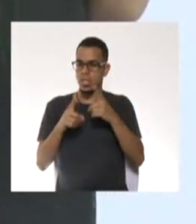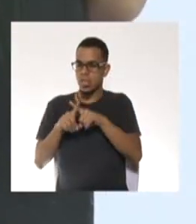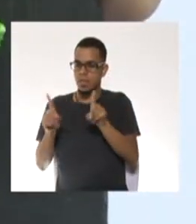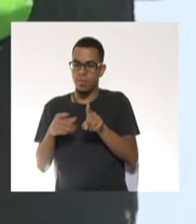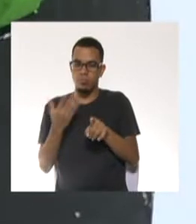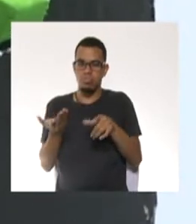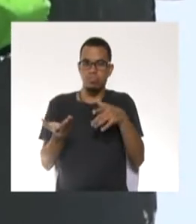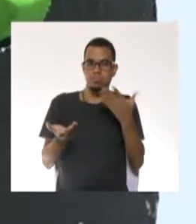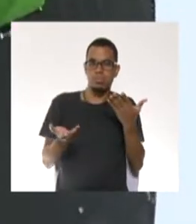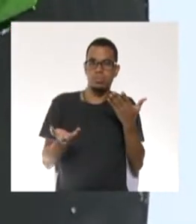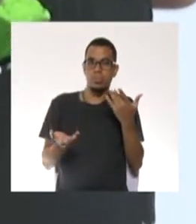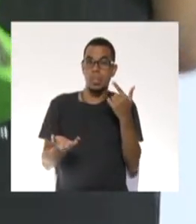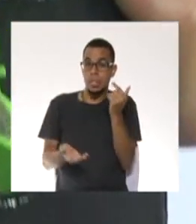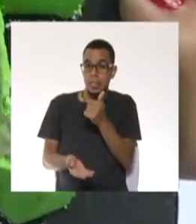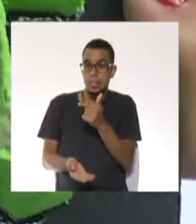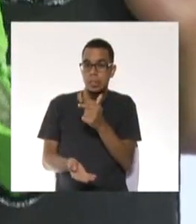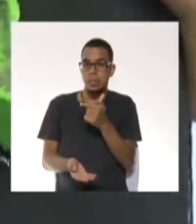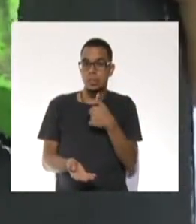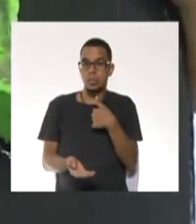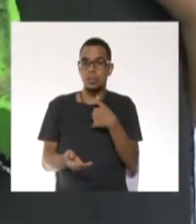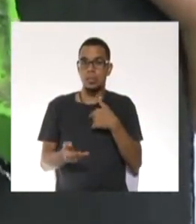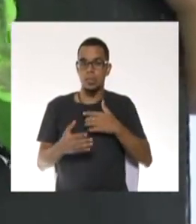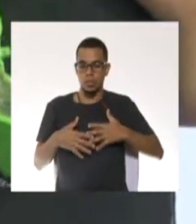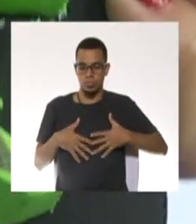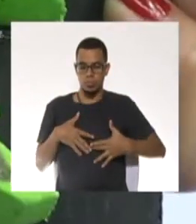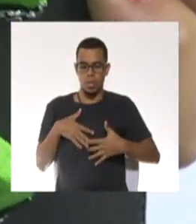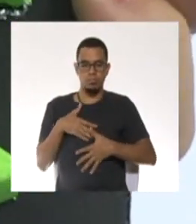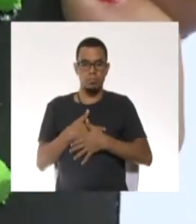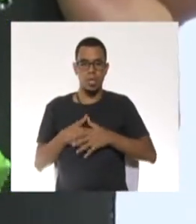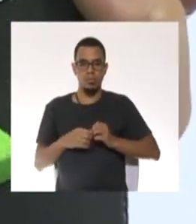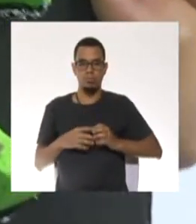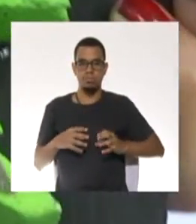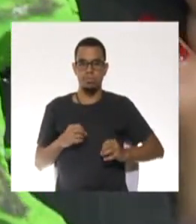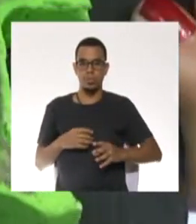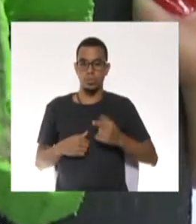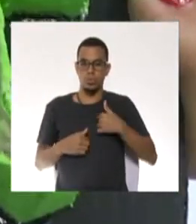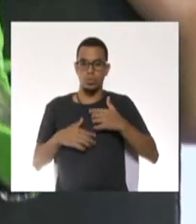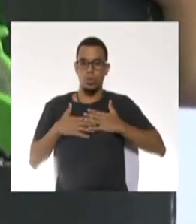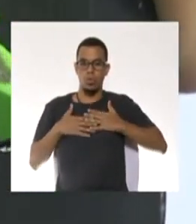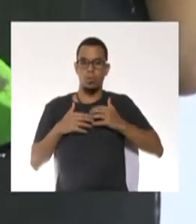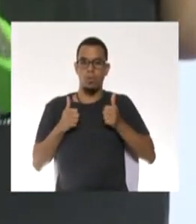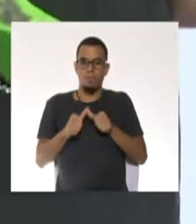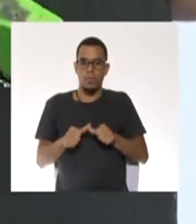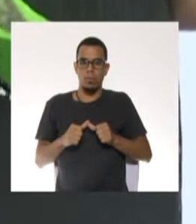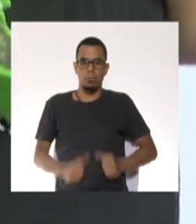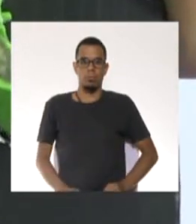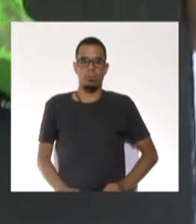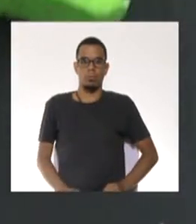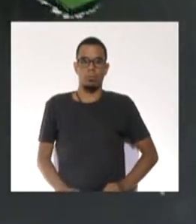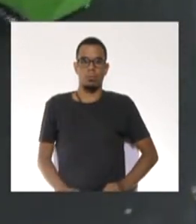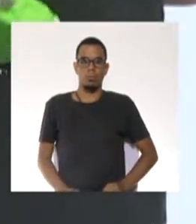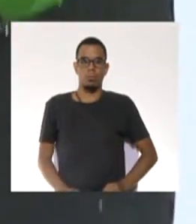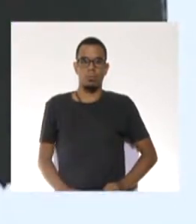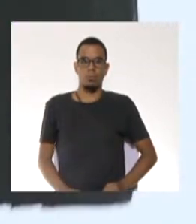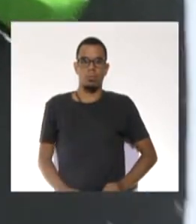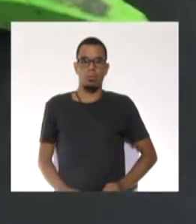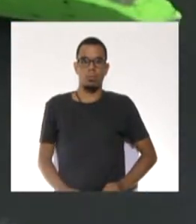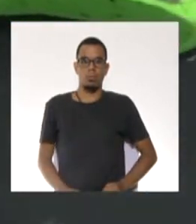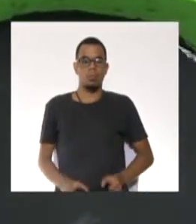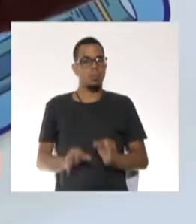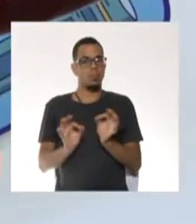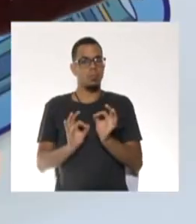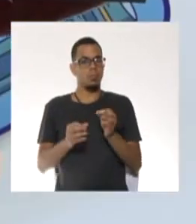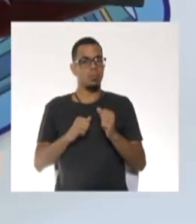la pared celular. Nosotros no tenemos pared celular porque si no estuviéramos rígidos y no nos moviésemos. Los árboles, ¿ok?, tienen esa